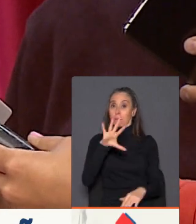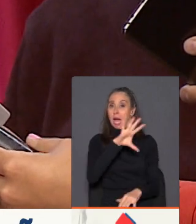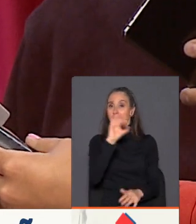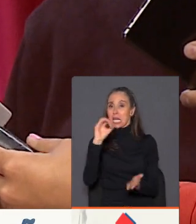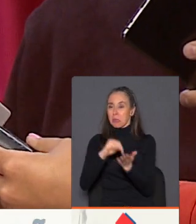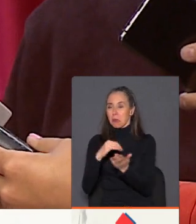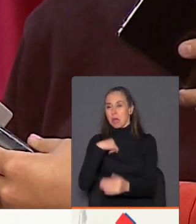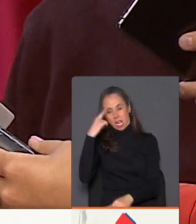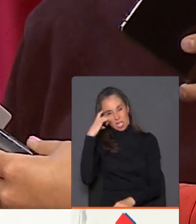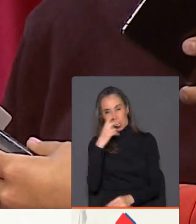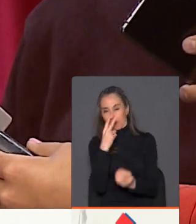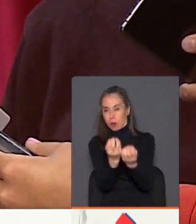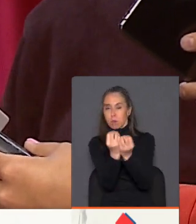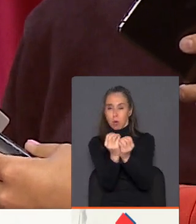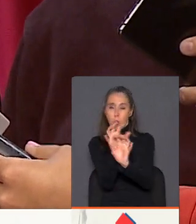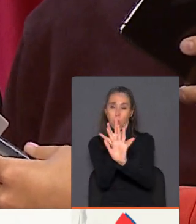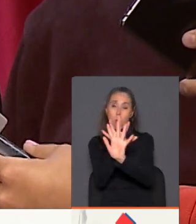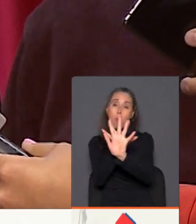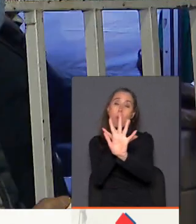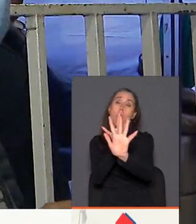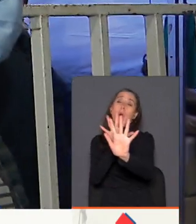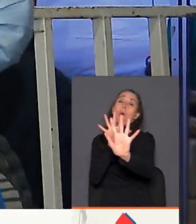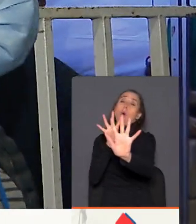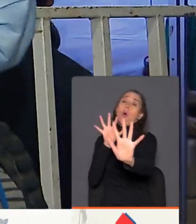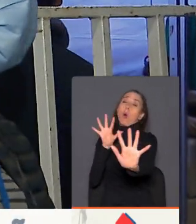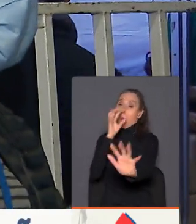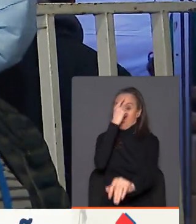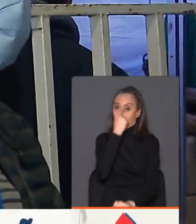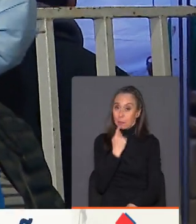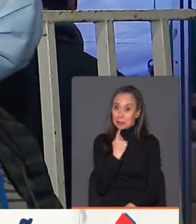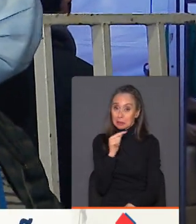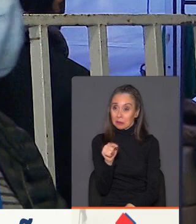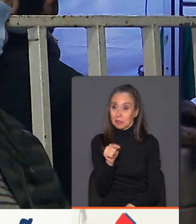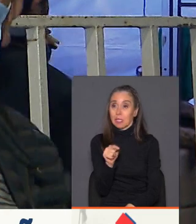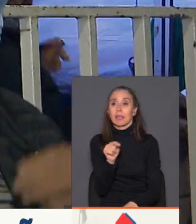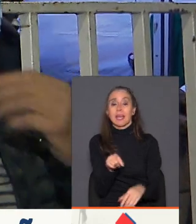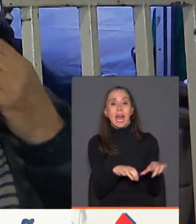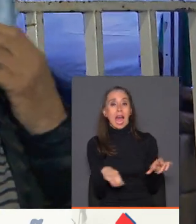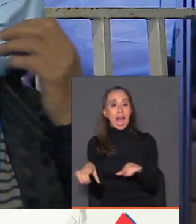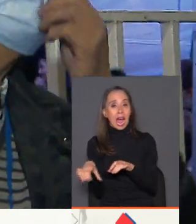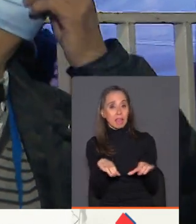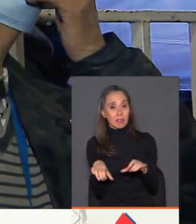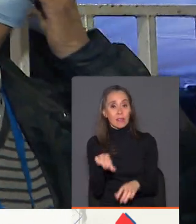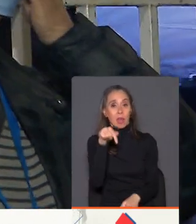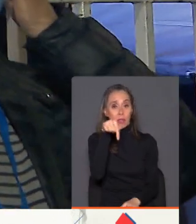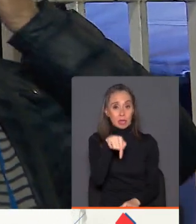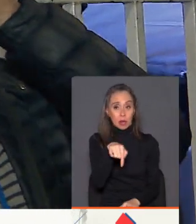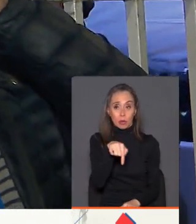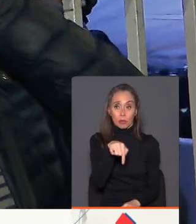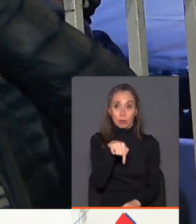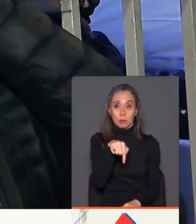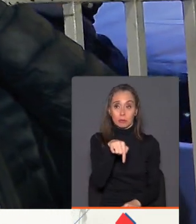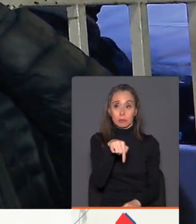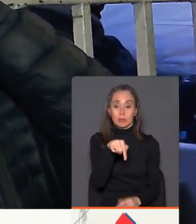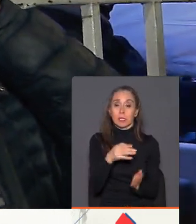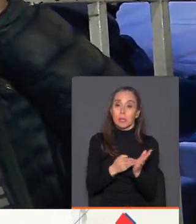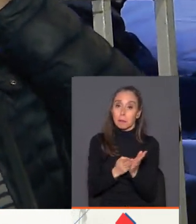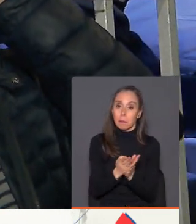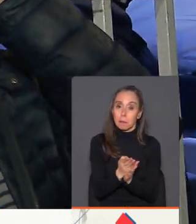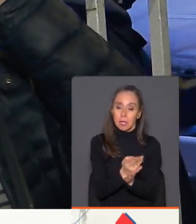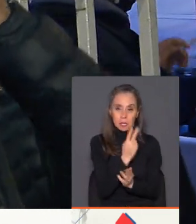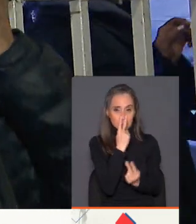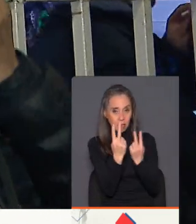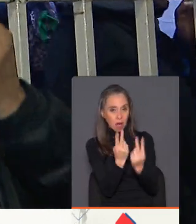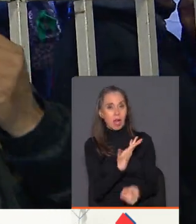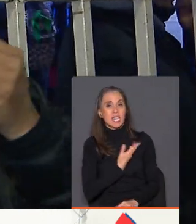Era enorme, enorme la cantidad de gente. Y creo que estas actividades de hoy día nos empiezan a dar la seguridad